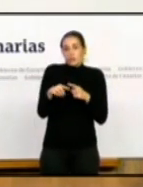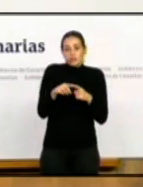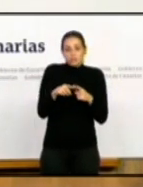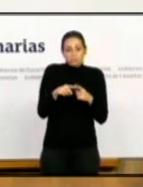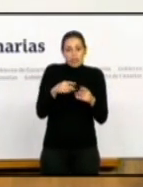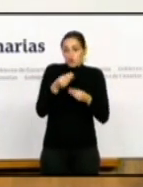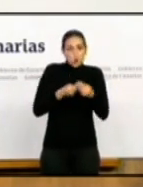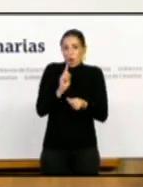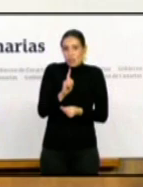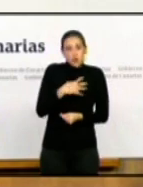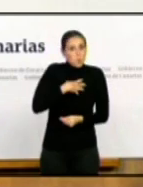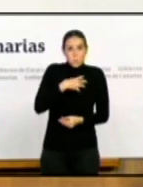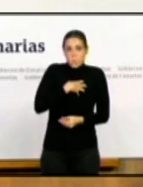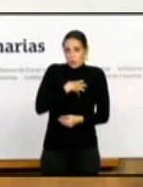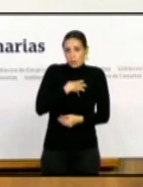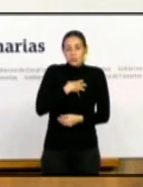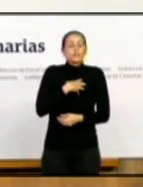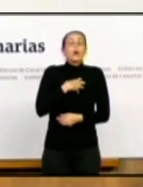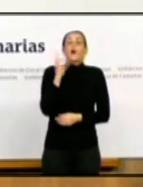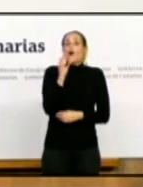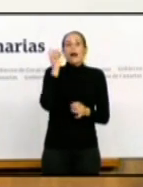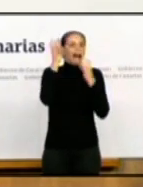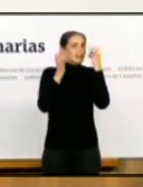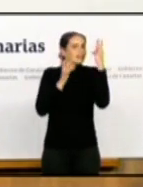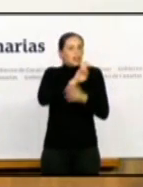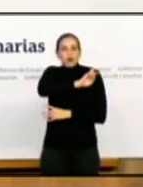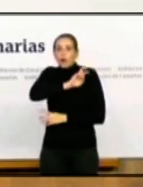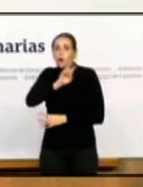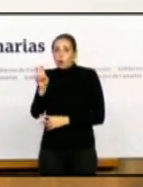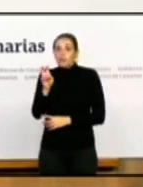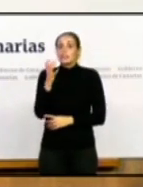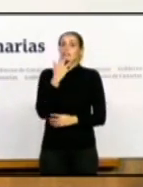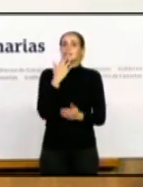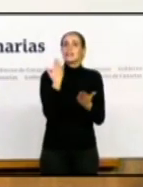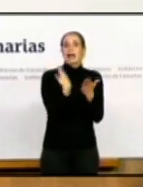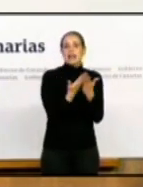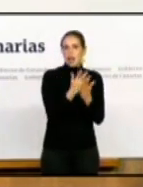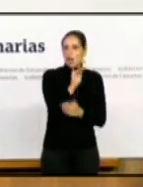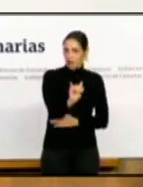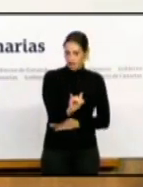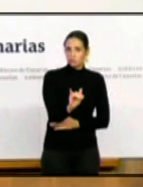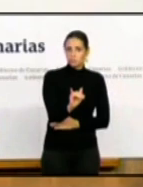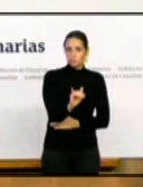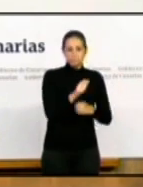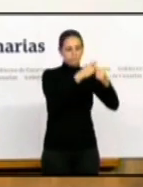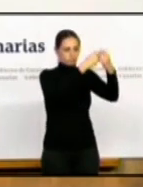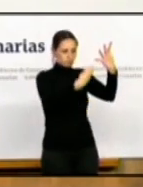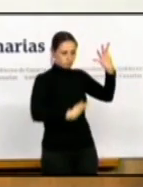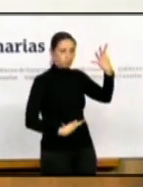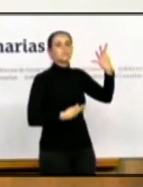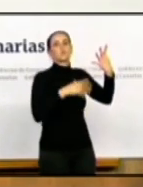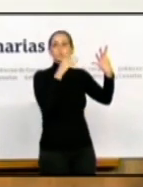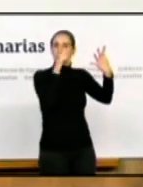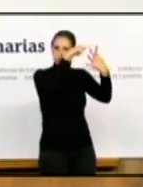necesidad o cualquier otra actividad de análoga naturaleza debidamente acreditada. Esas serán las razones por las que se podrá